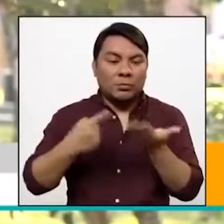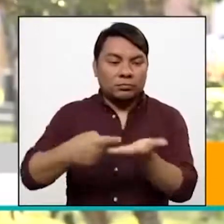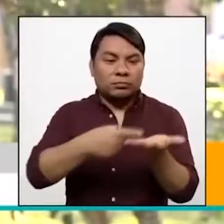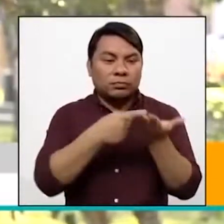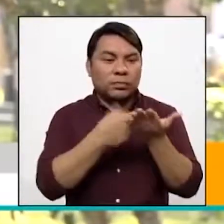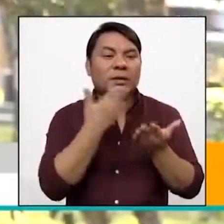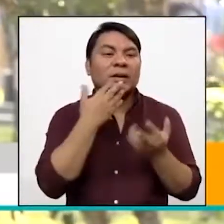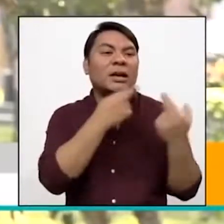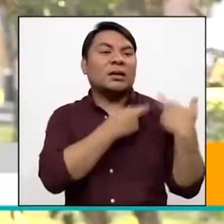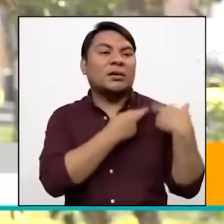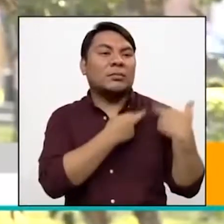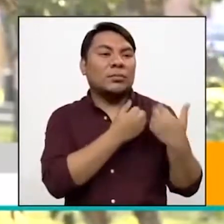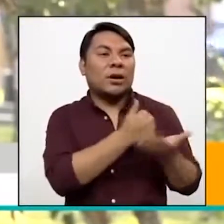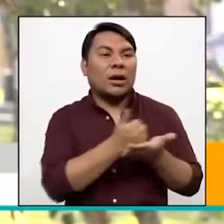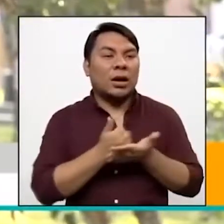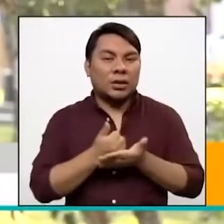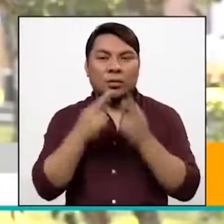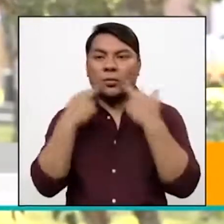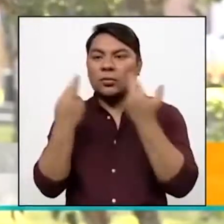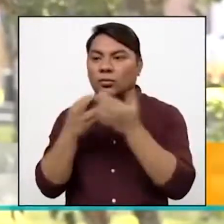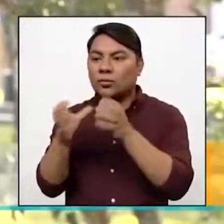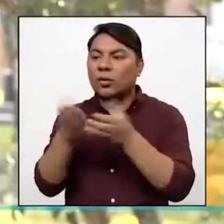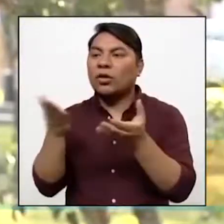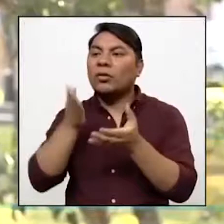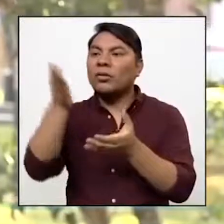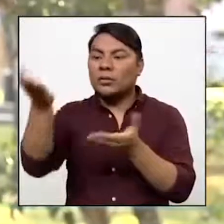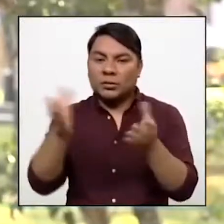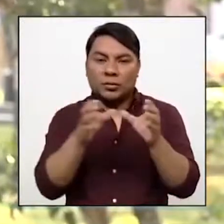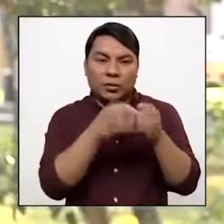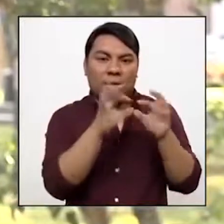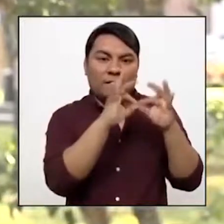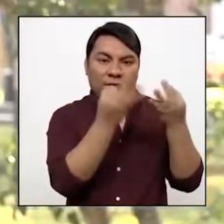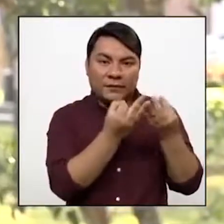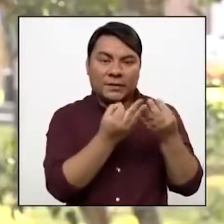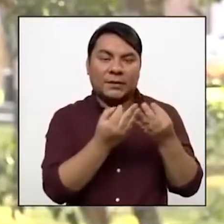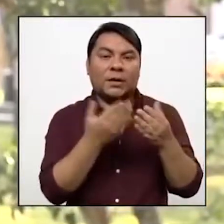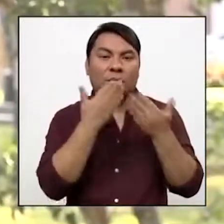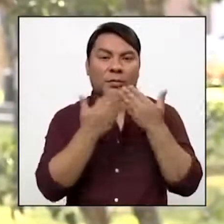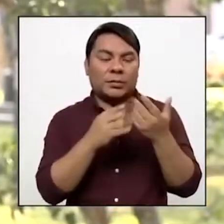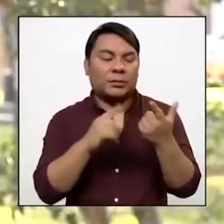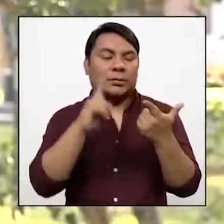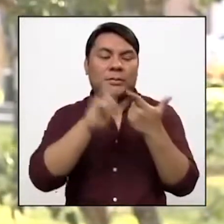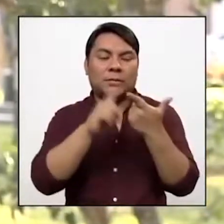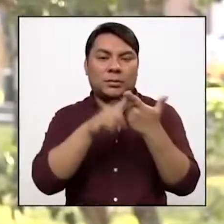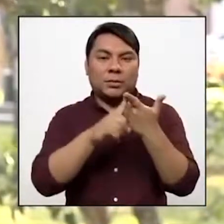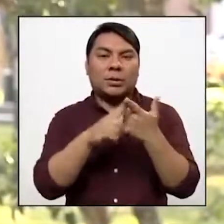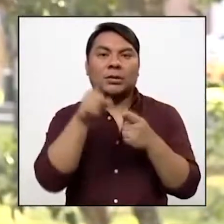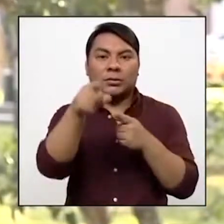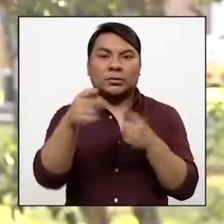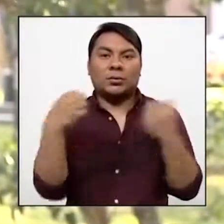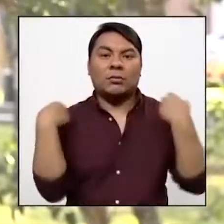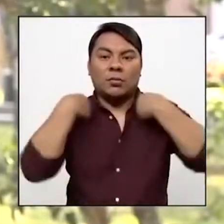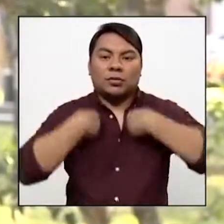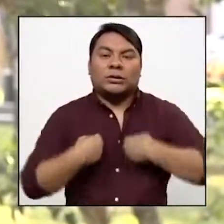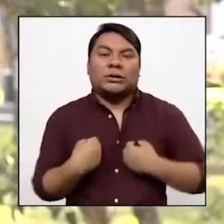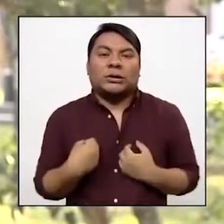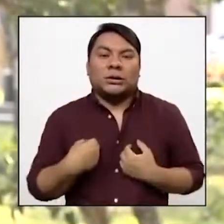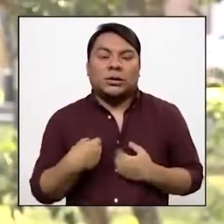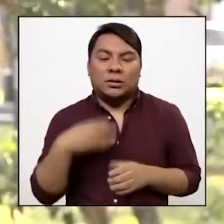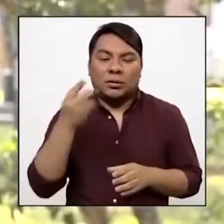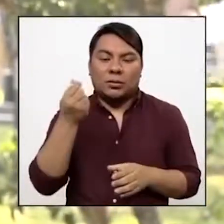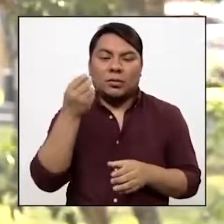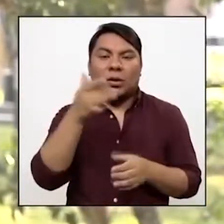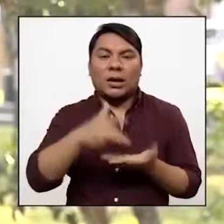uno de los miembros de la familia, el punto de reunión, etcétera. Después necesitamos nuestra mochila personalizada,